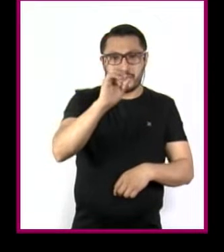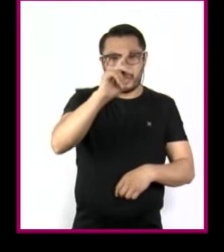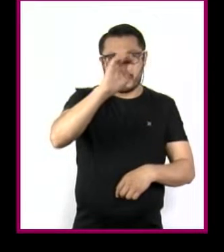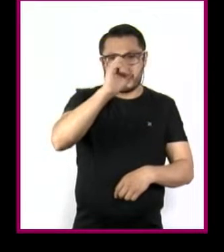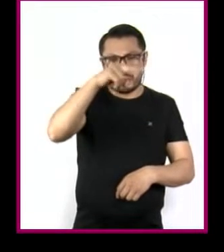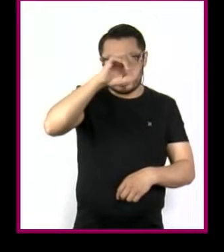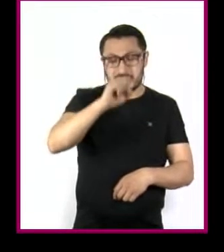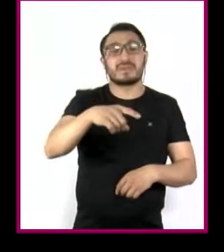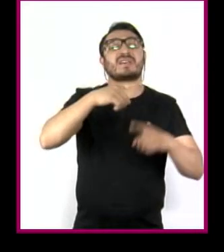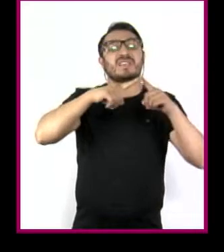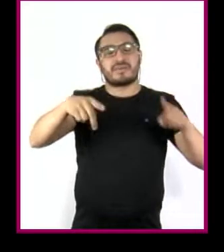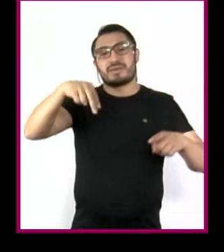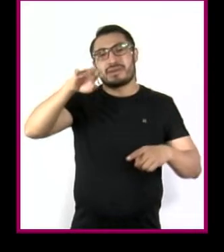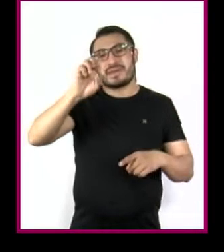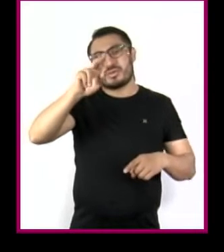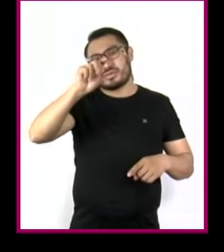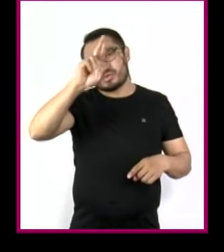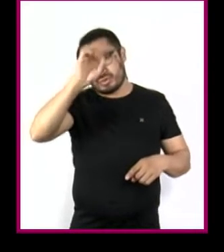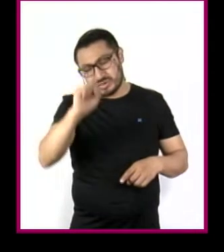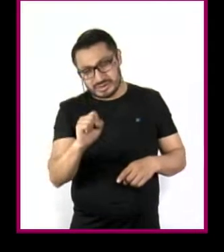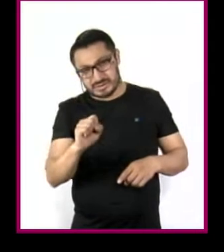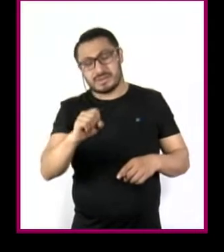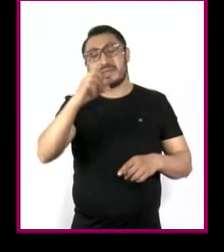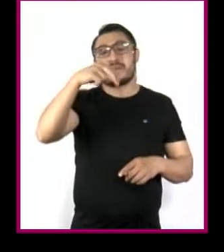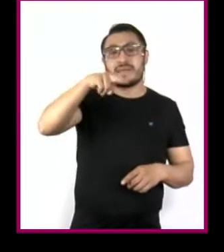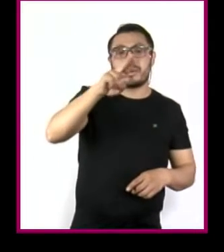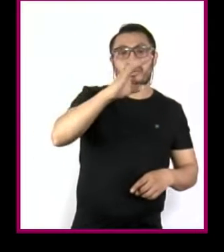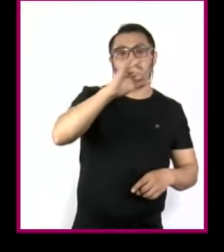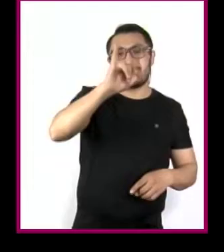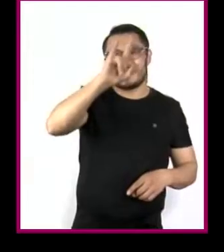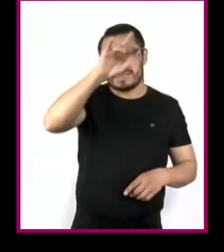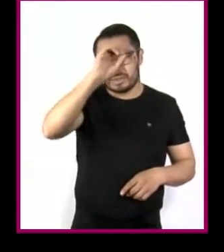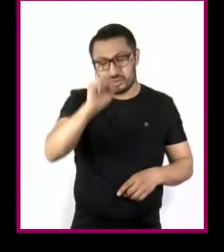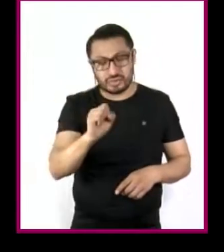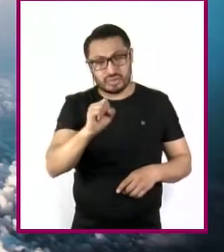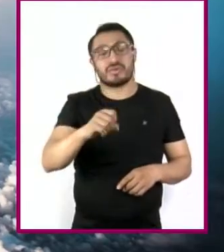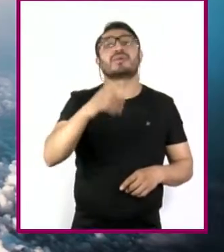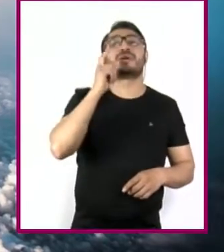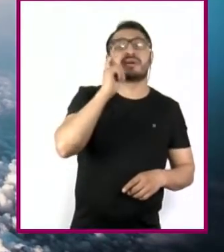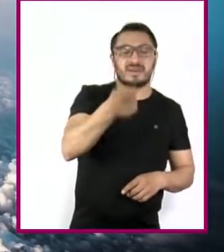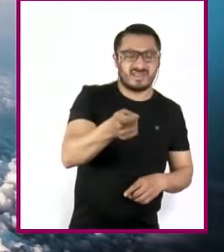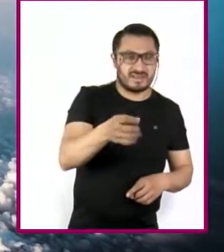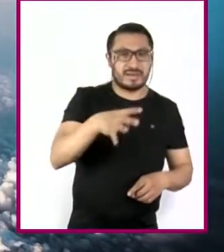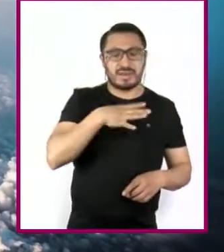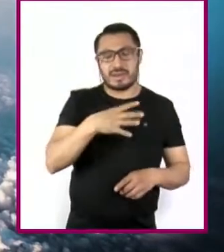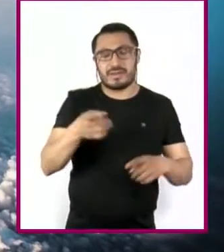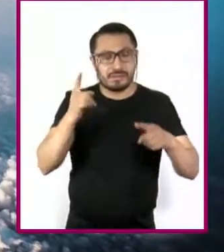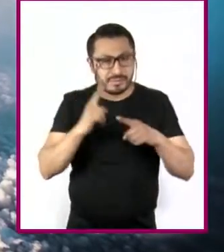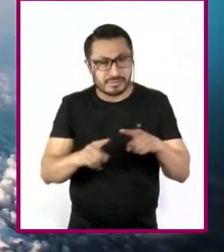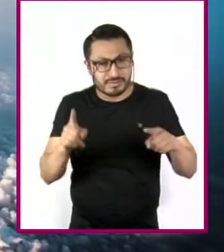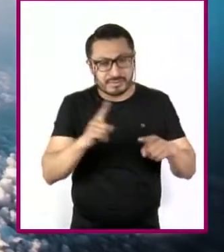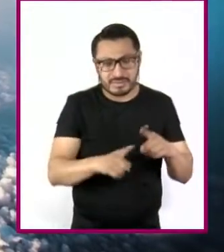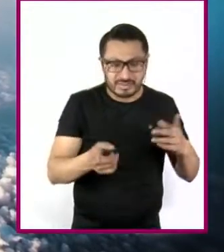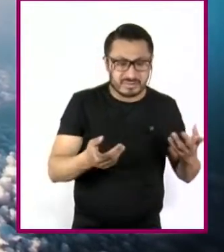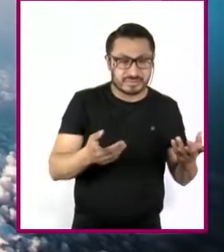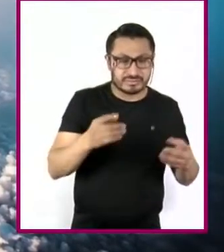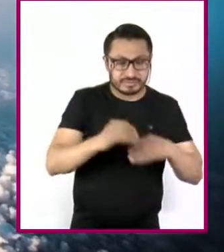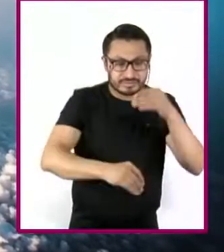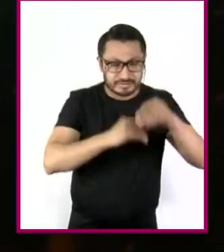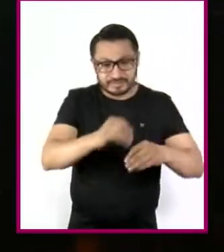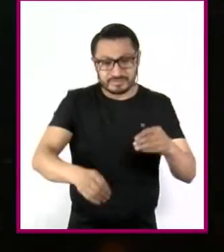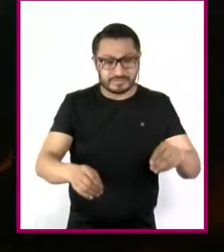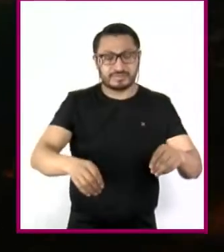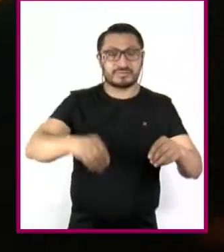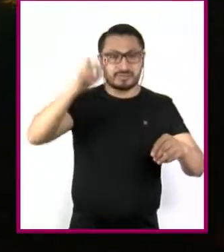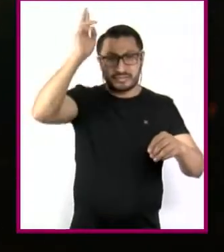de neutrones. Y los isótopos o núclidos cosmogénicos son aquellos que se producen por el constante bombardeo